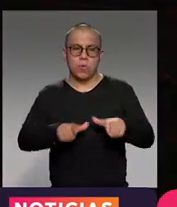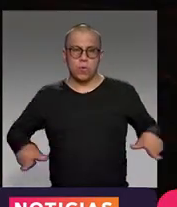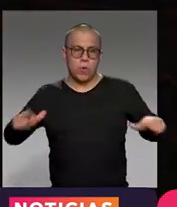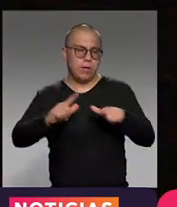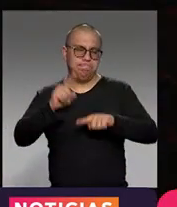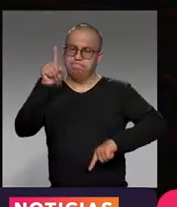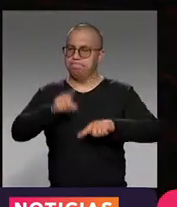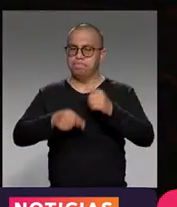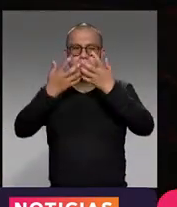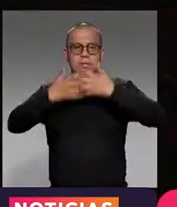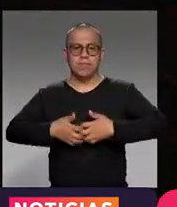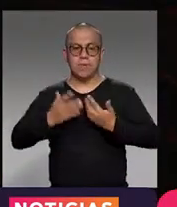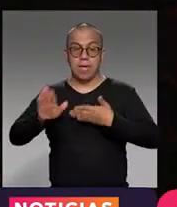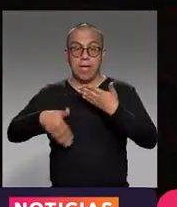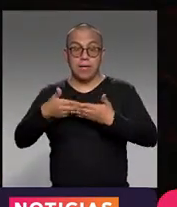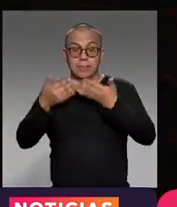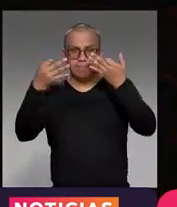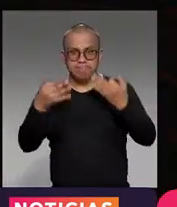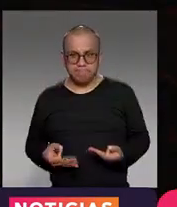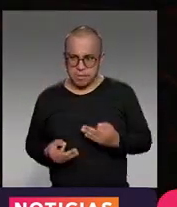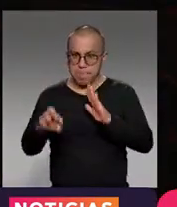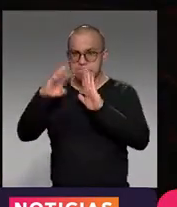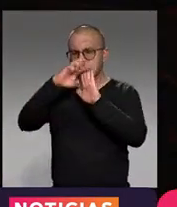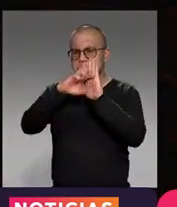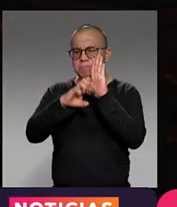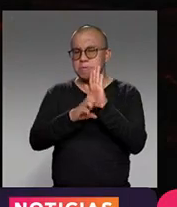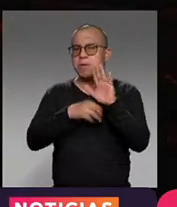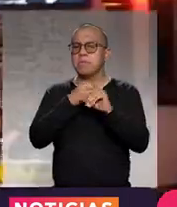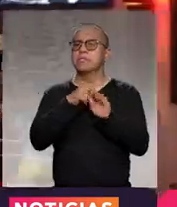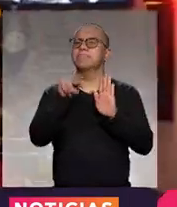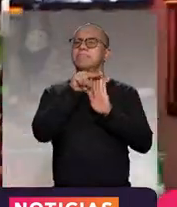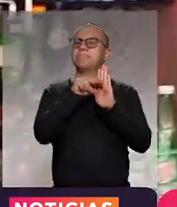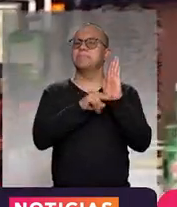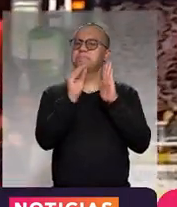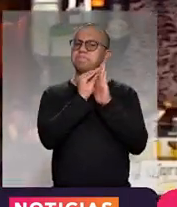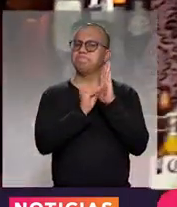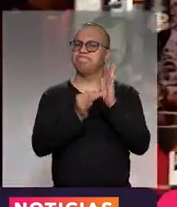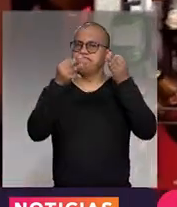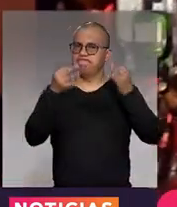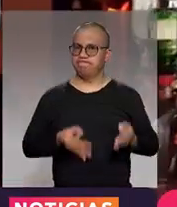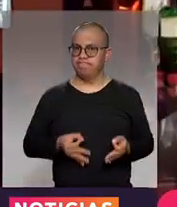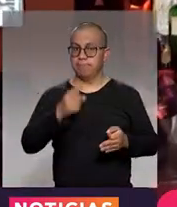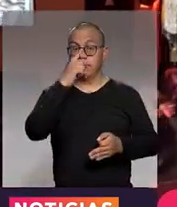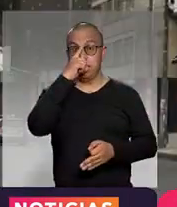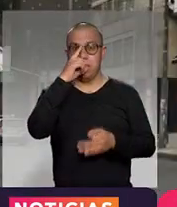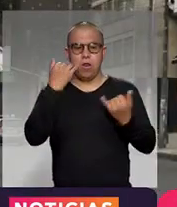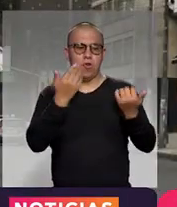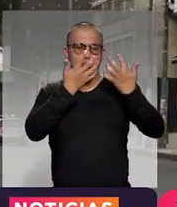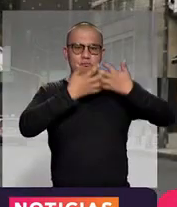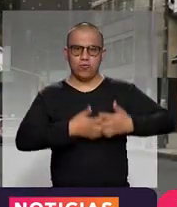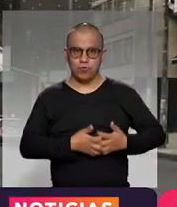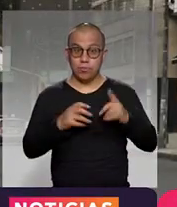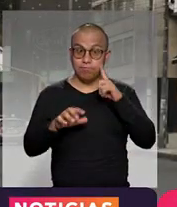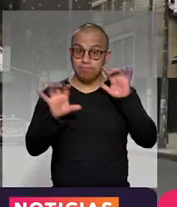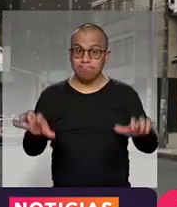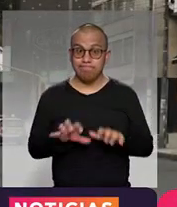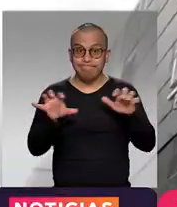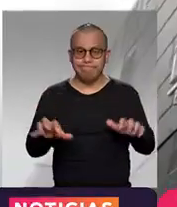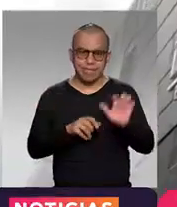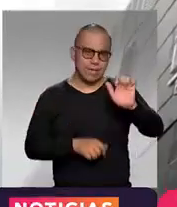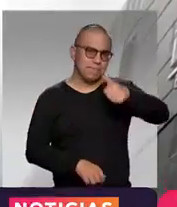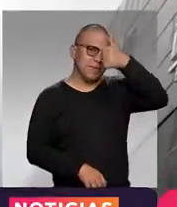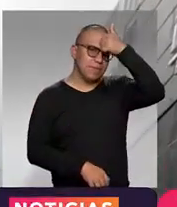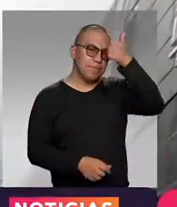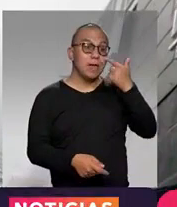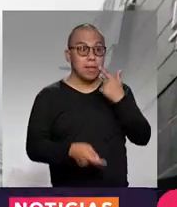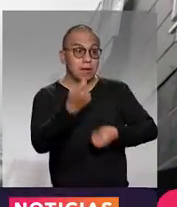no podrán funcionar hasta tanto no exista un protocolo y una reglamentación que lo permita. Y ninguno podrá funcionar si su actividad económica principal